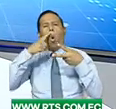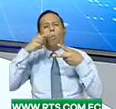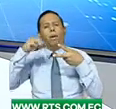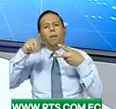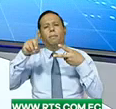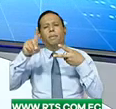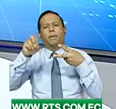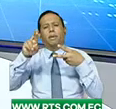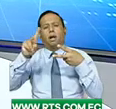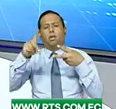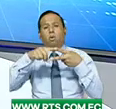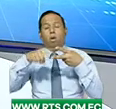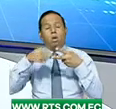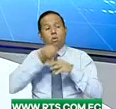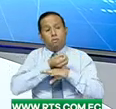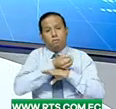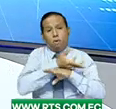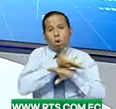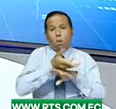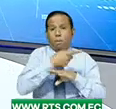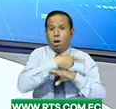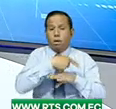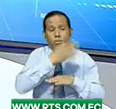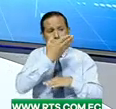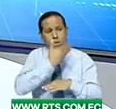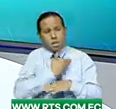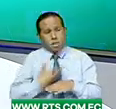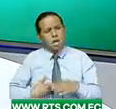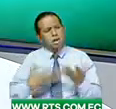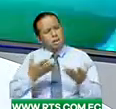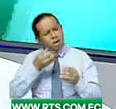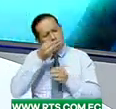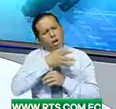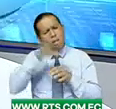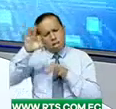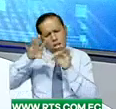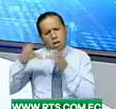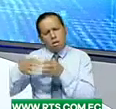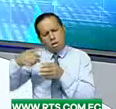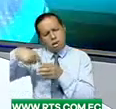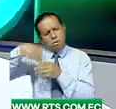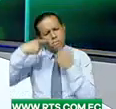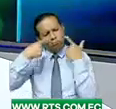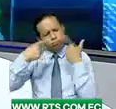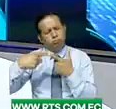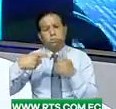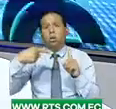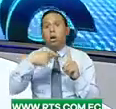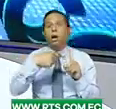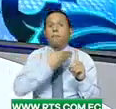Oleas. Esto tras retomar el jefe de Estado la posibilidad de muerte cruzada.